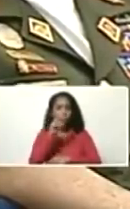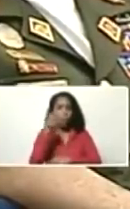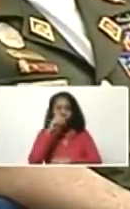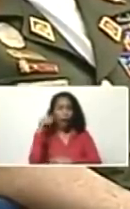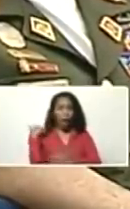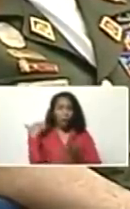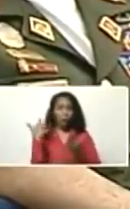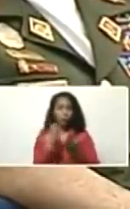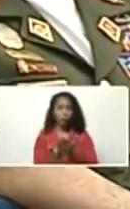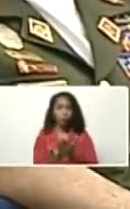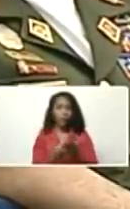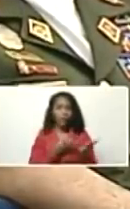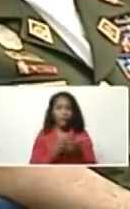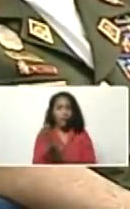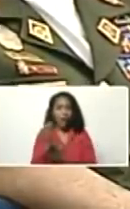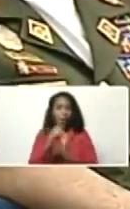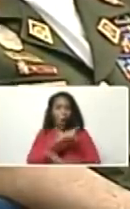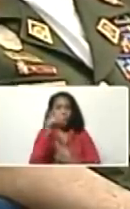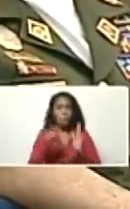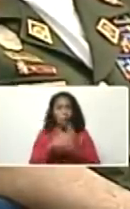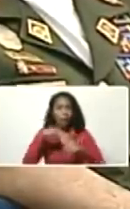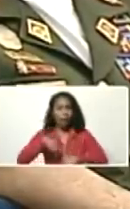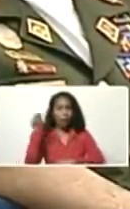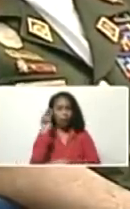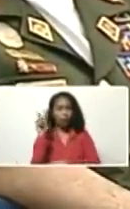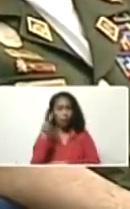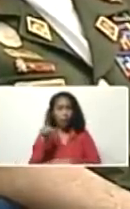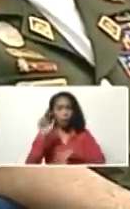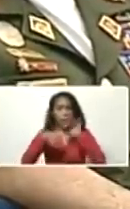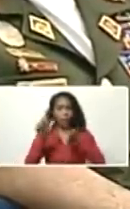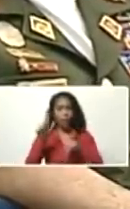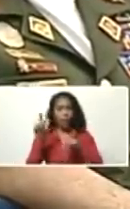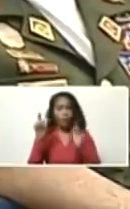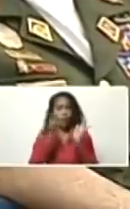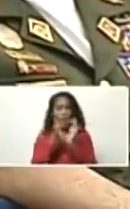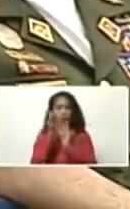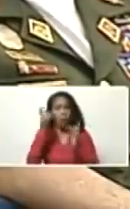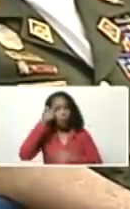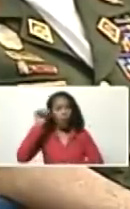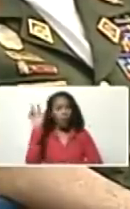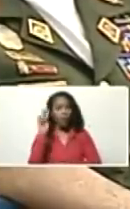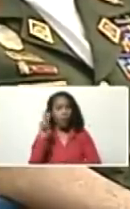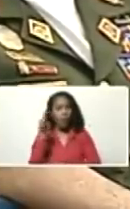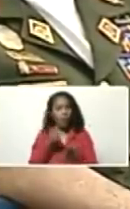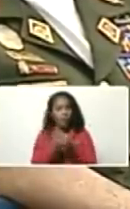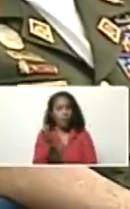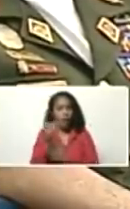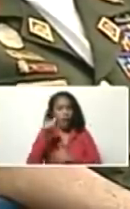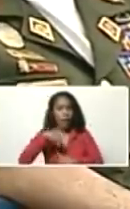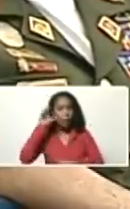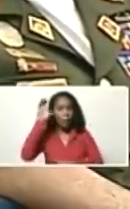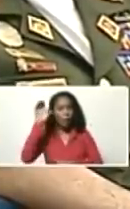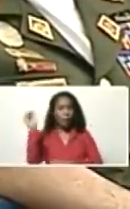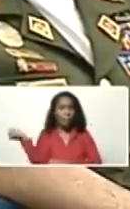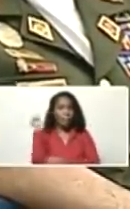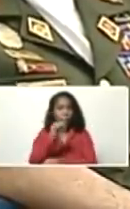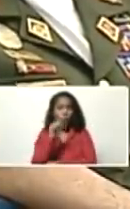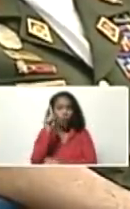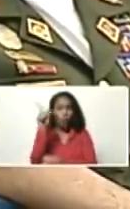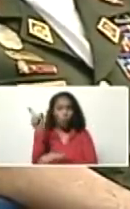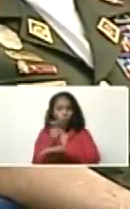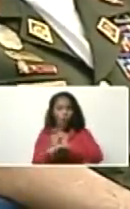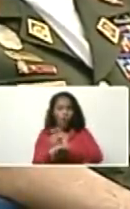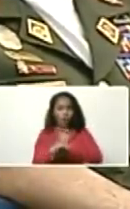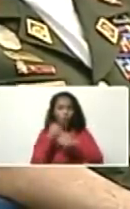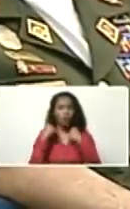años, presidente. Lealtad a Venezuela. Así como el 13 de abril el pueblo venezolano fue leal a la patria y derrocó un gobierno